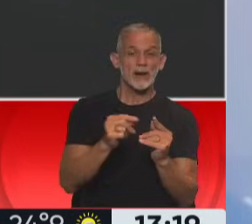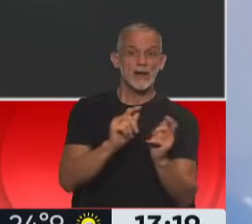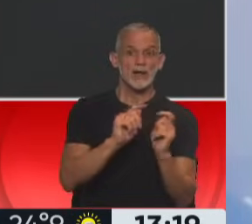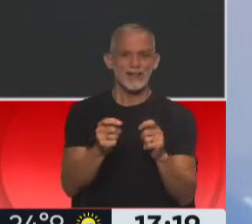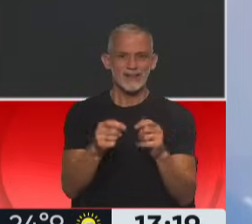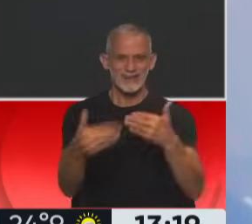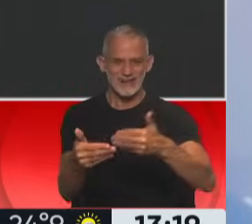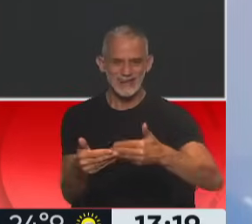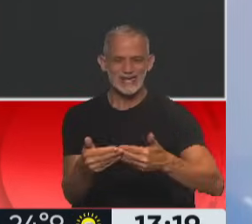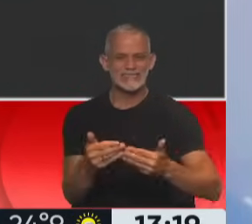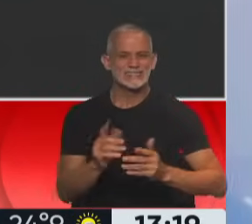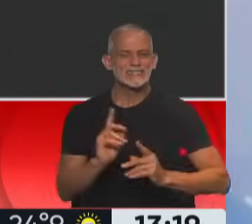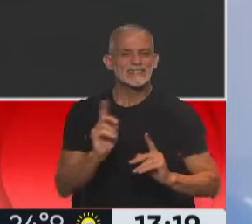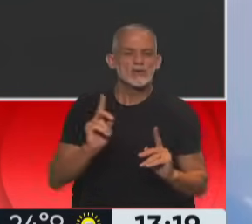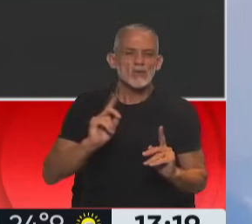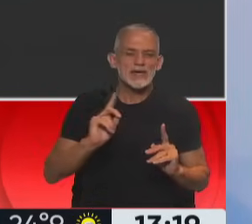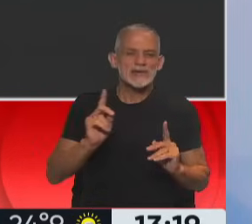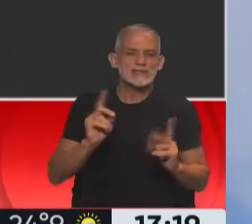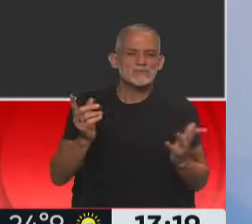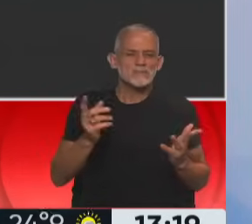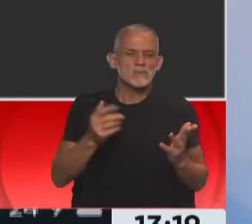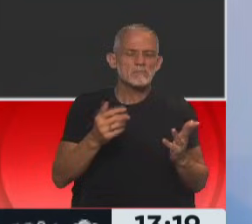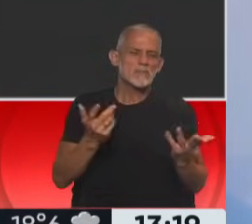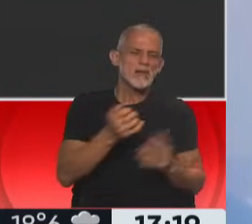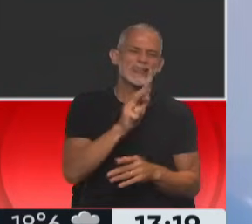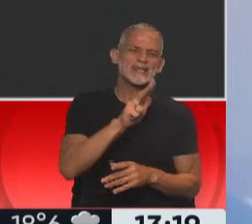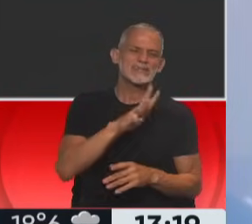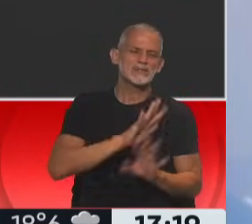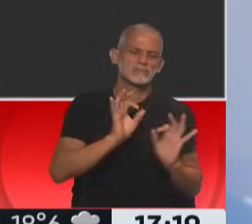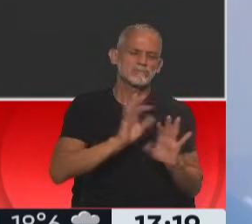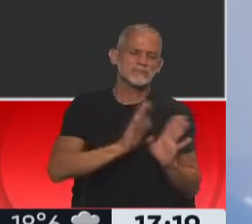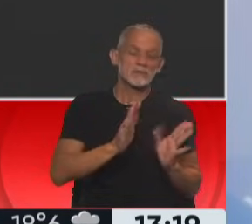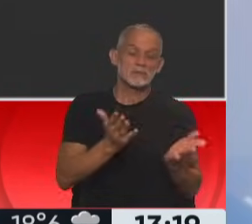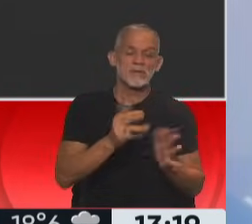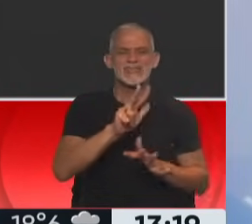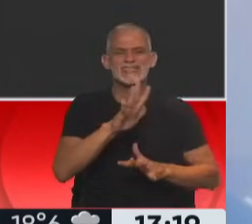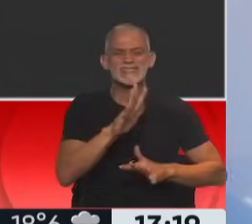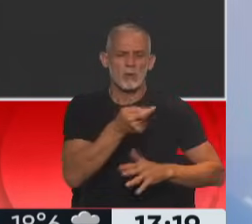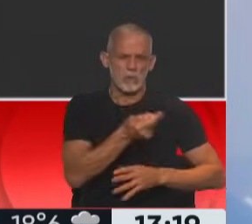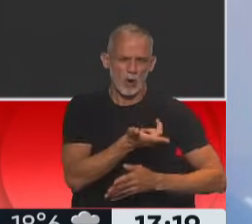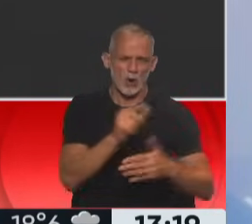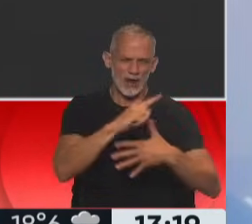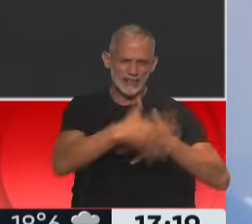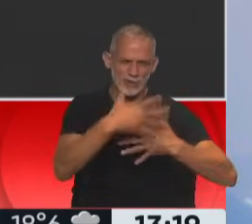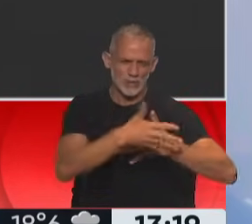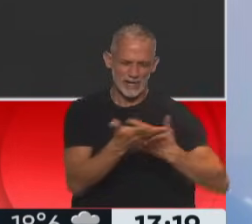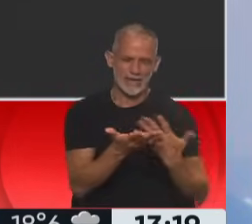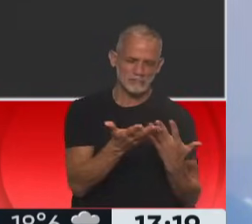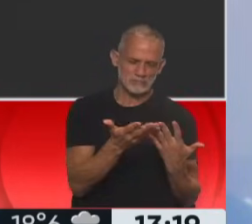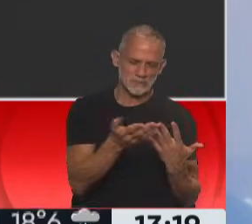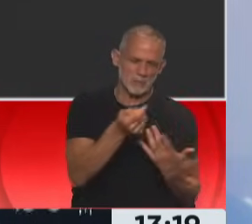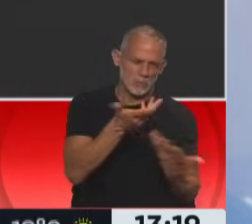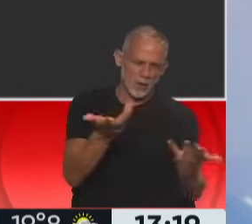sucesión, no es un número más. Por más que sea un número menor, más allá de que sea un número